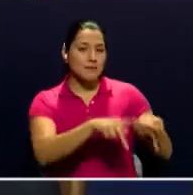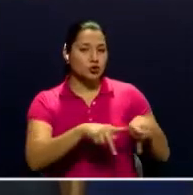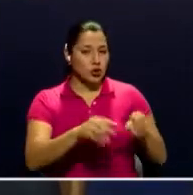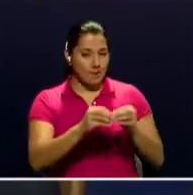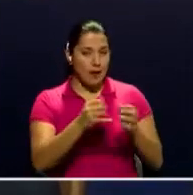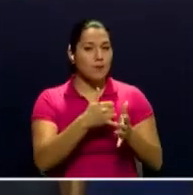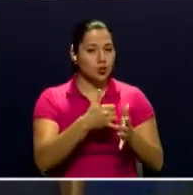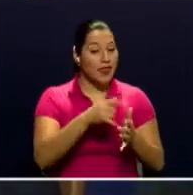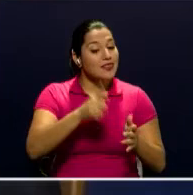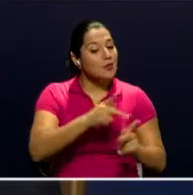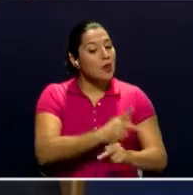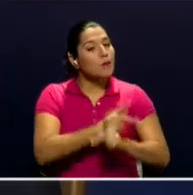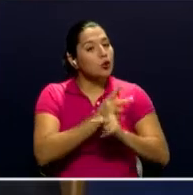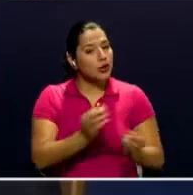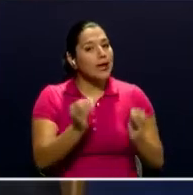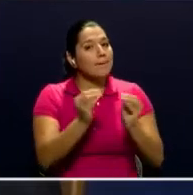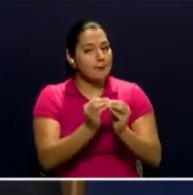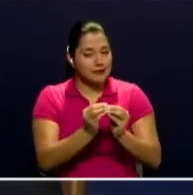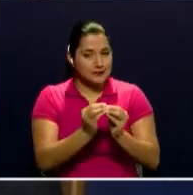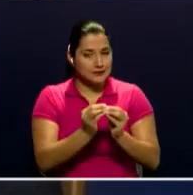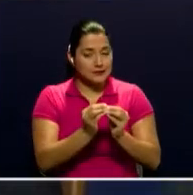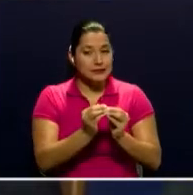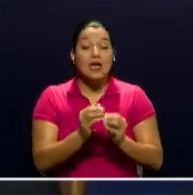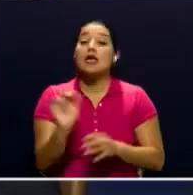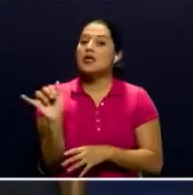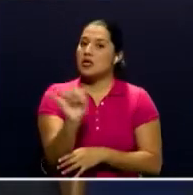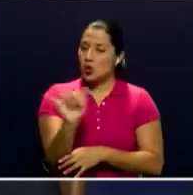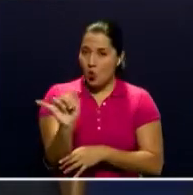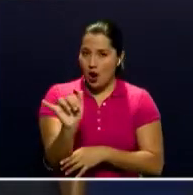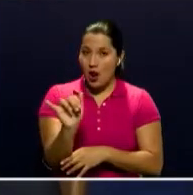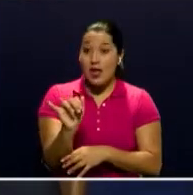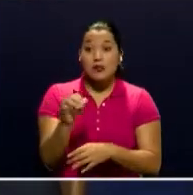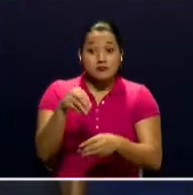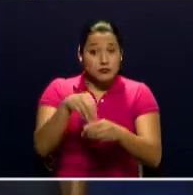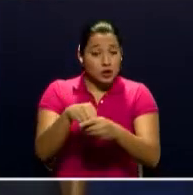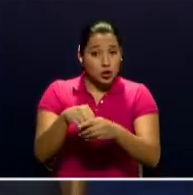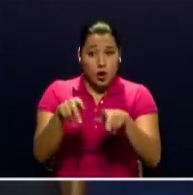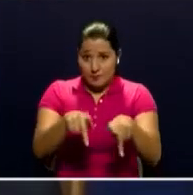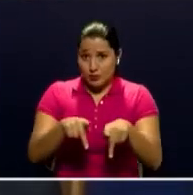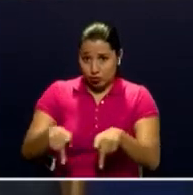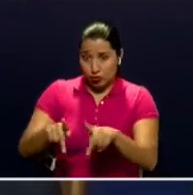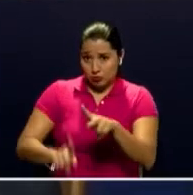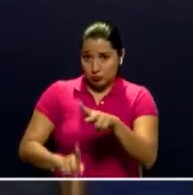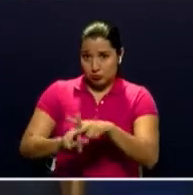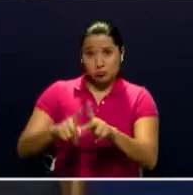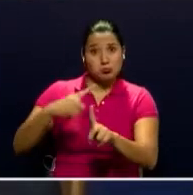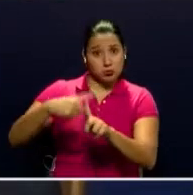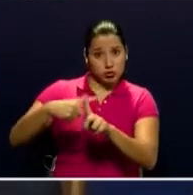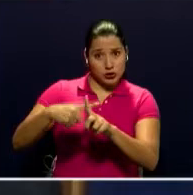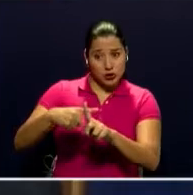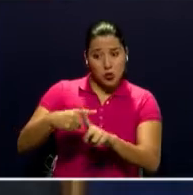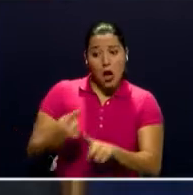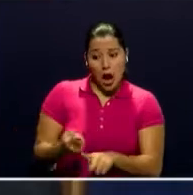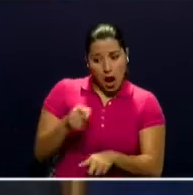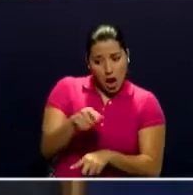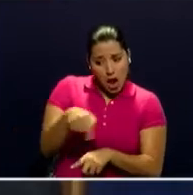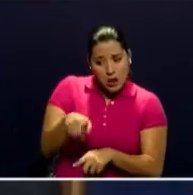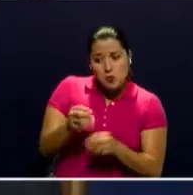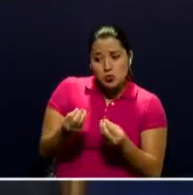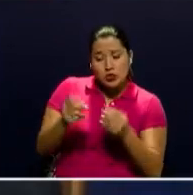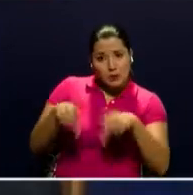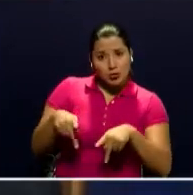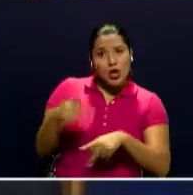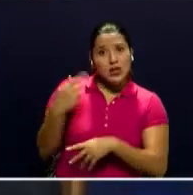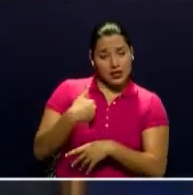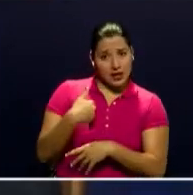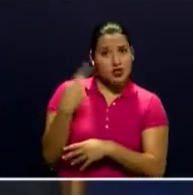tiene esa probabilidad incrementada. Igual, dentro de los casos que hemos tenido, hay personas que han tenido factores de riesgo y no han enfermado